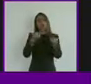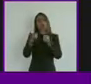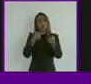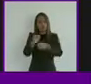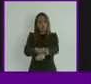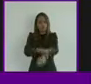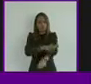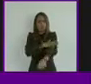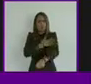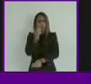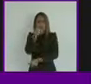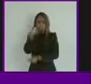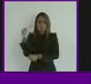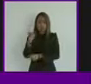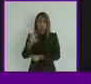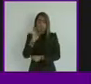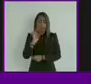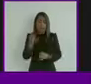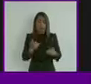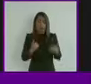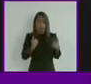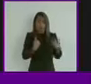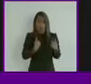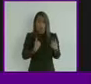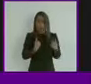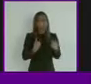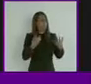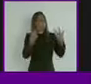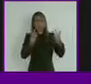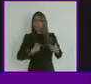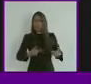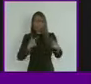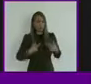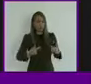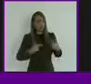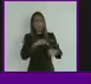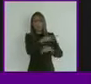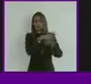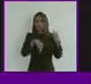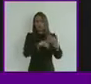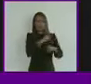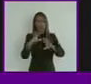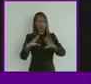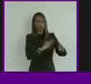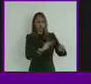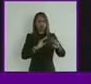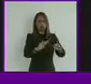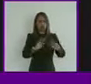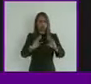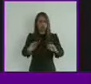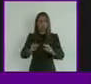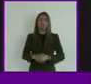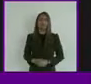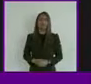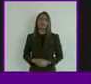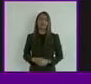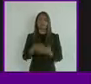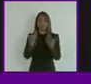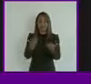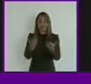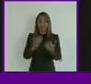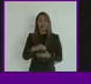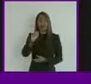para formar, no ciudadanos, personas que traigan este quid, ¿no? Muy bien. Y pues si quieres, si no tienes inconveniente, mi querida